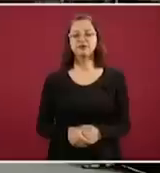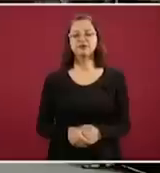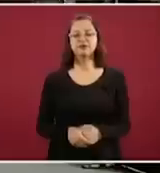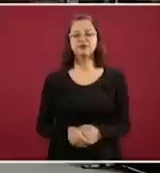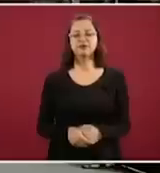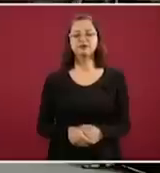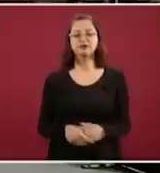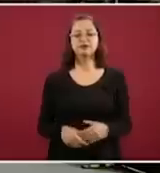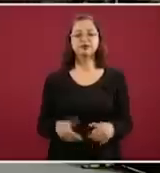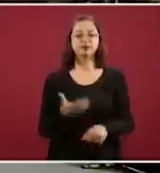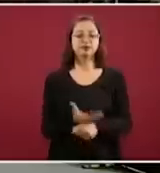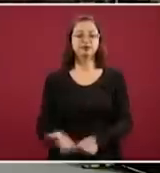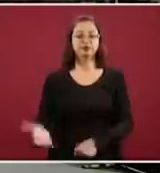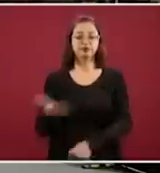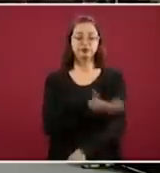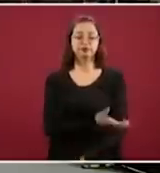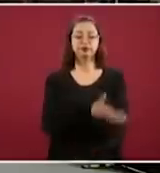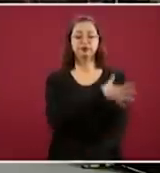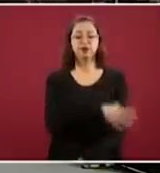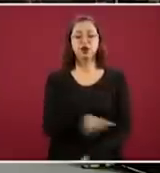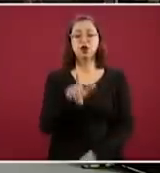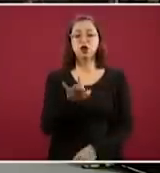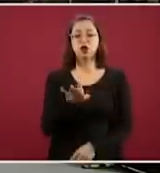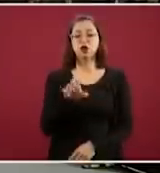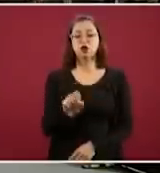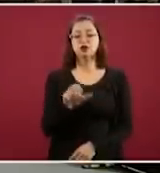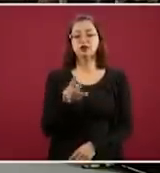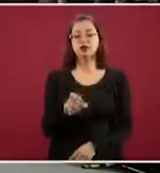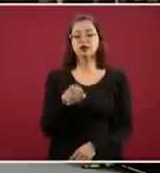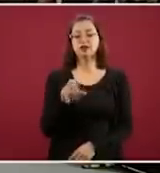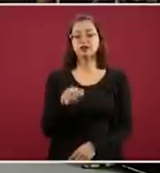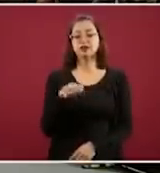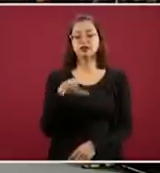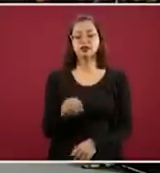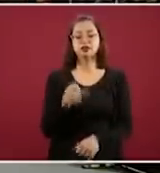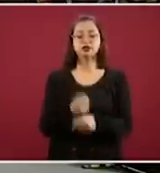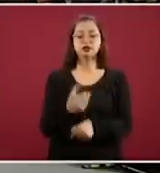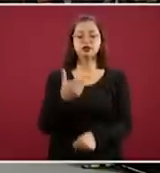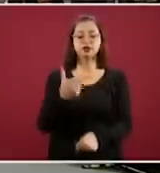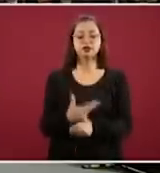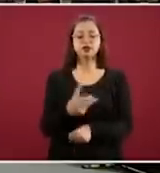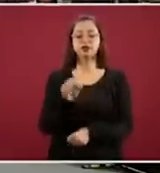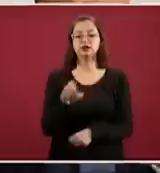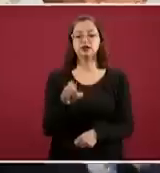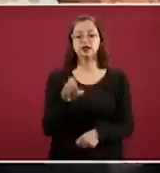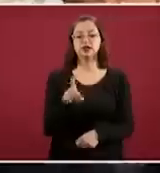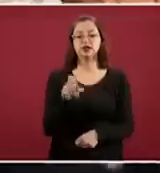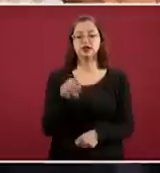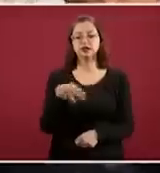Le acompañan el general Luis Crescencio Sandoval, secretario de la Defensa Nacional.